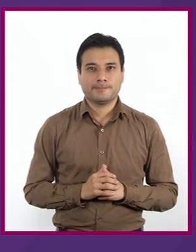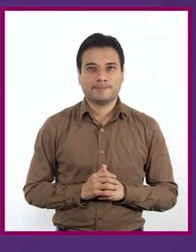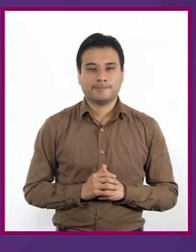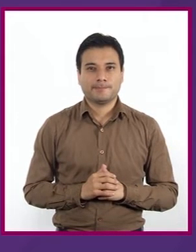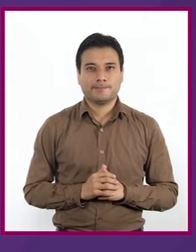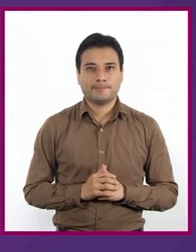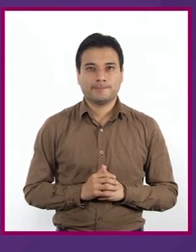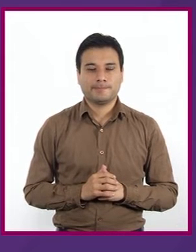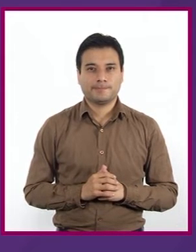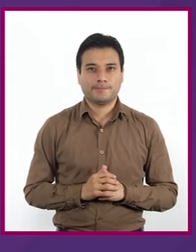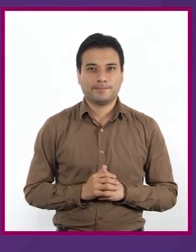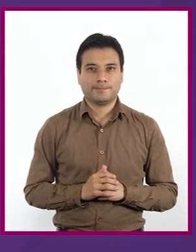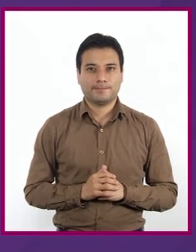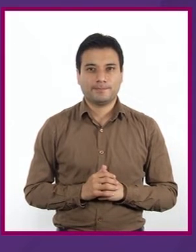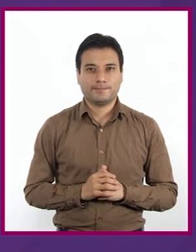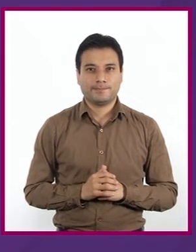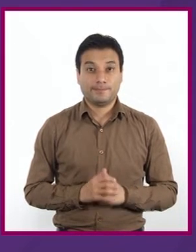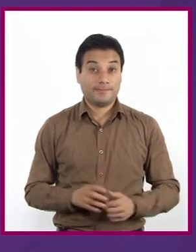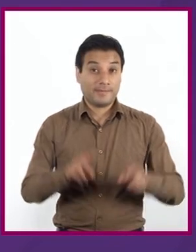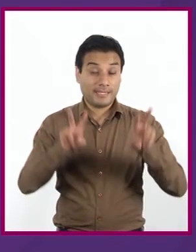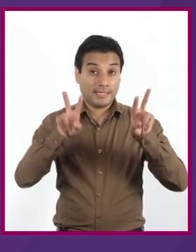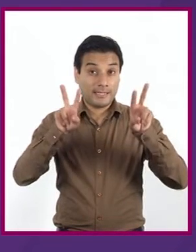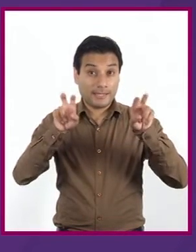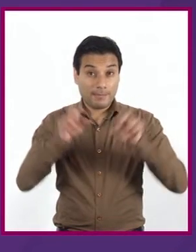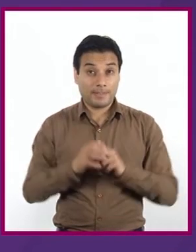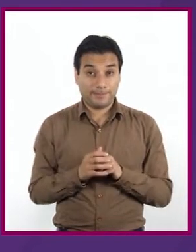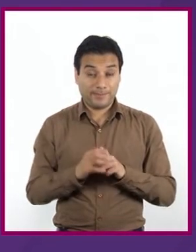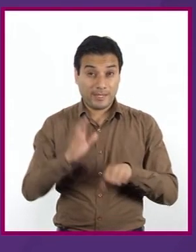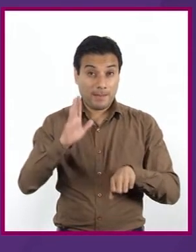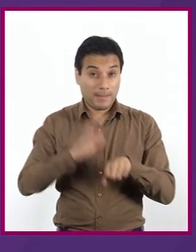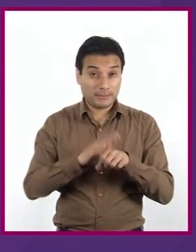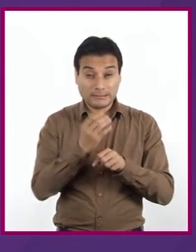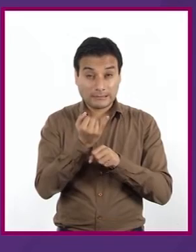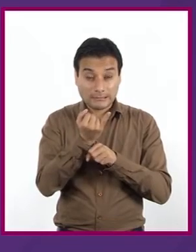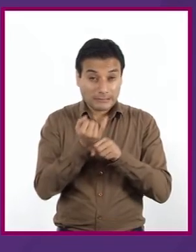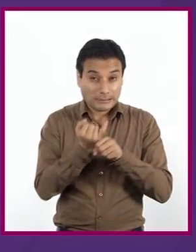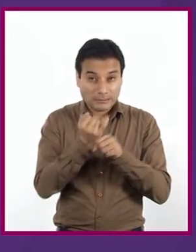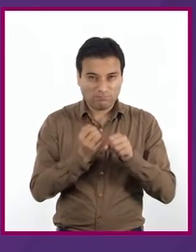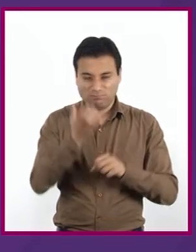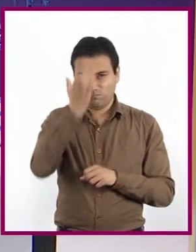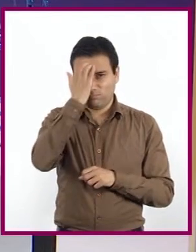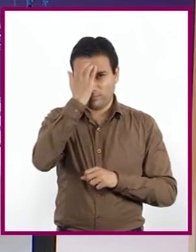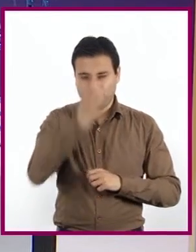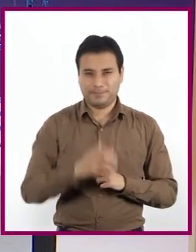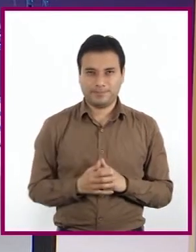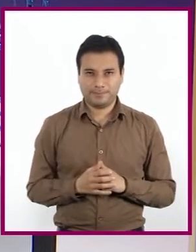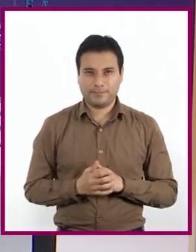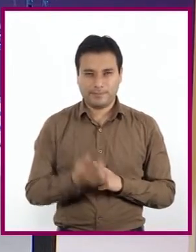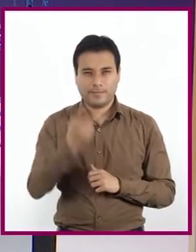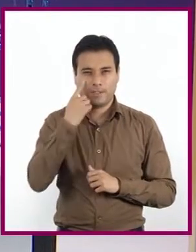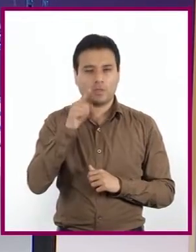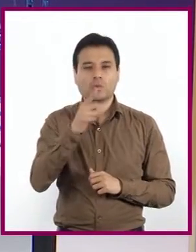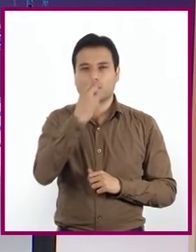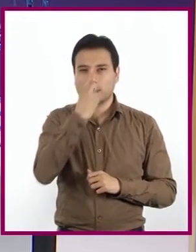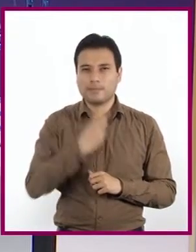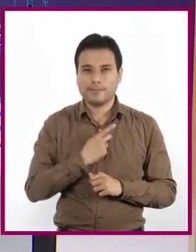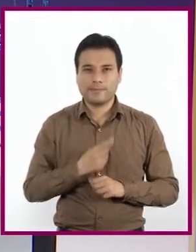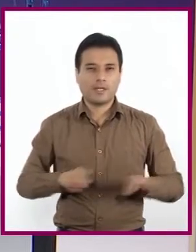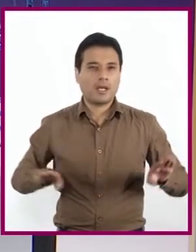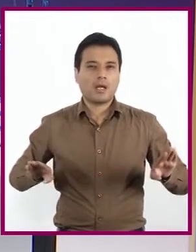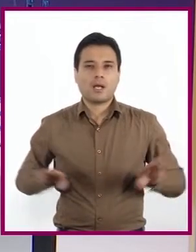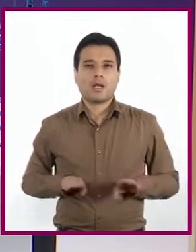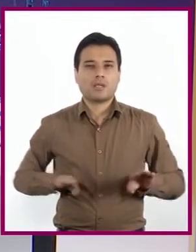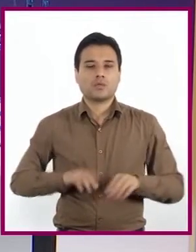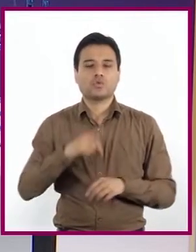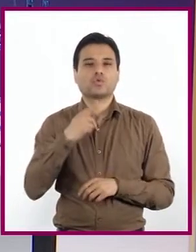Para reafirmar el conocimiento, indiquen dos propiedades de los compuestos iónicos. Identifiquen compuestos